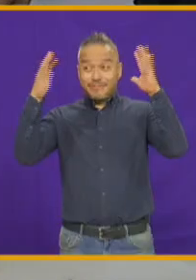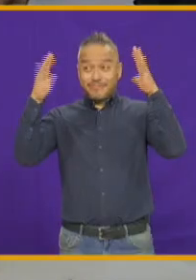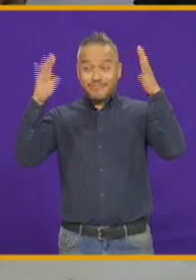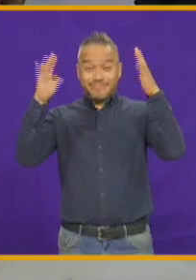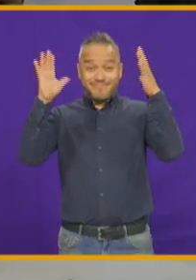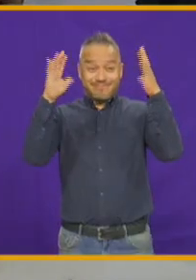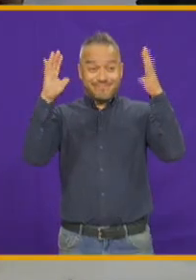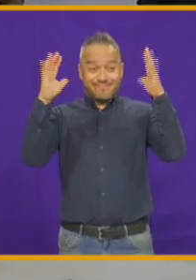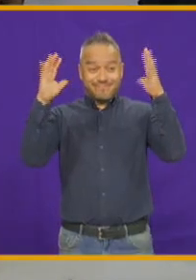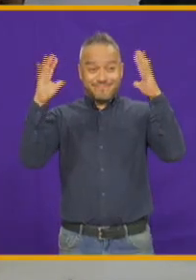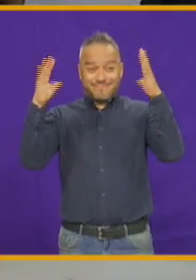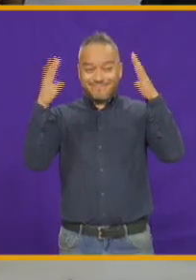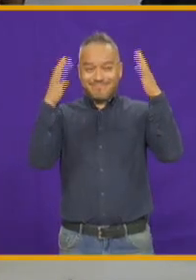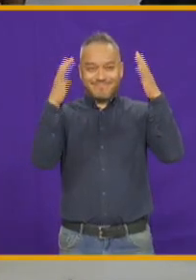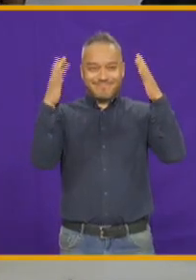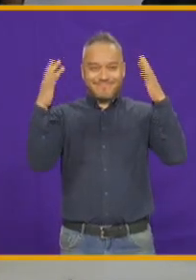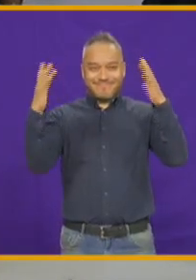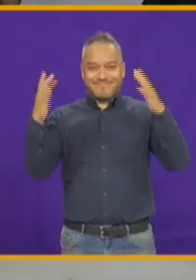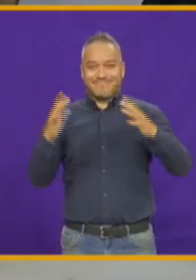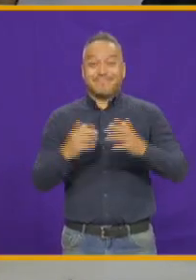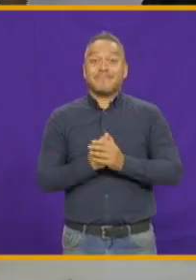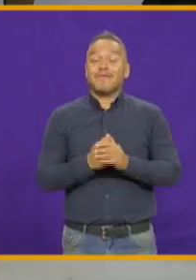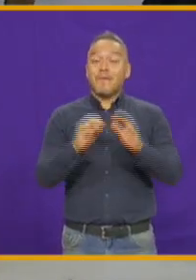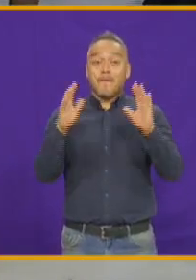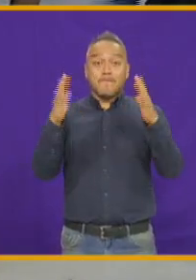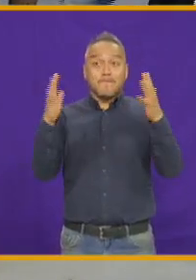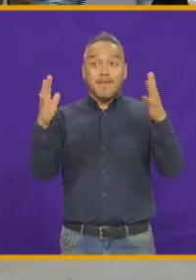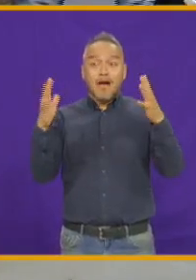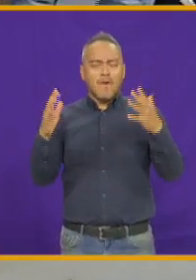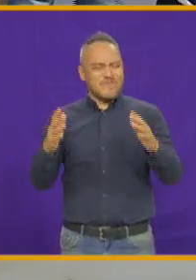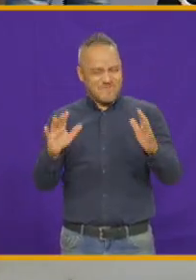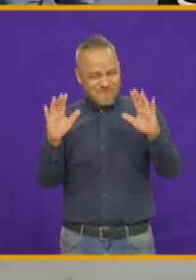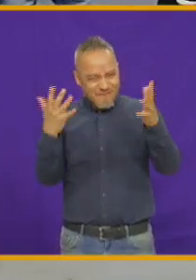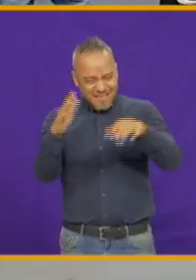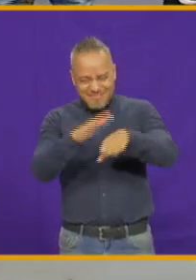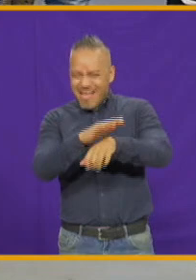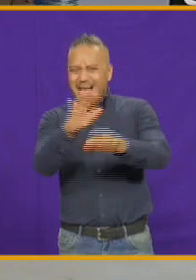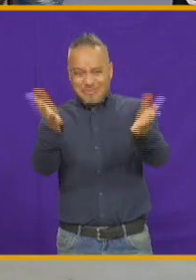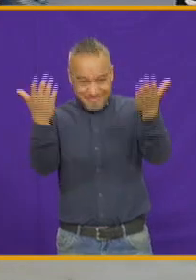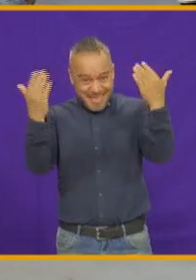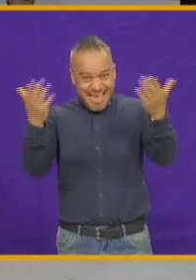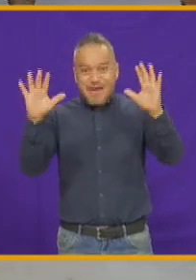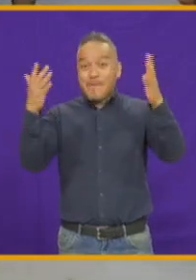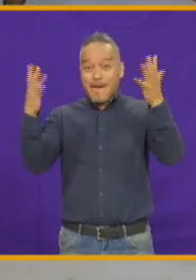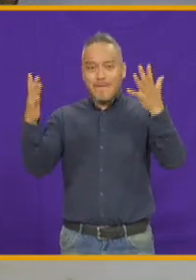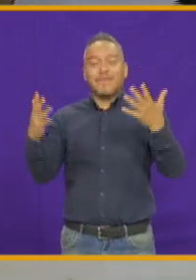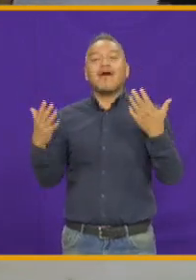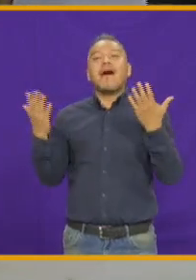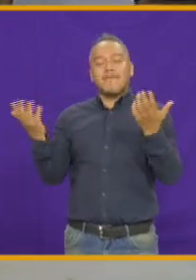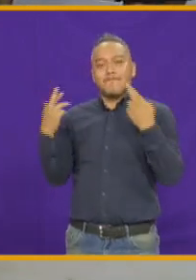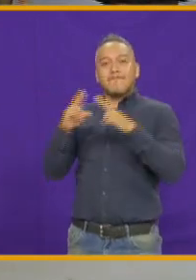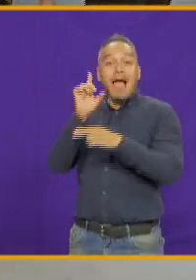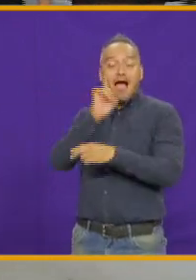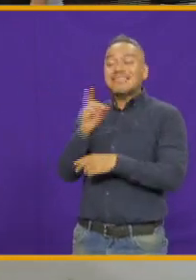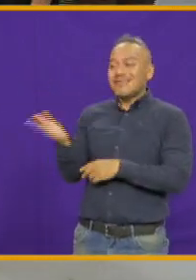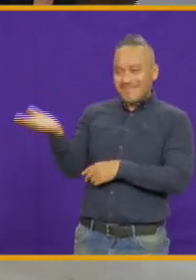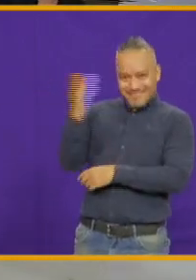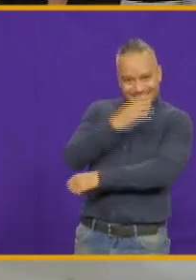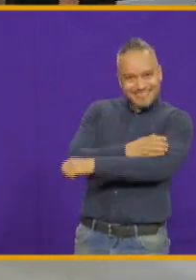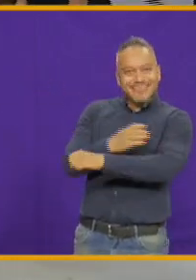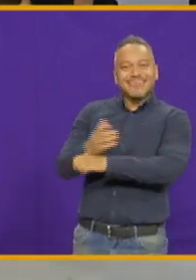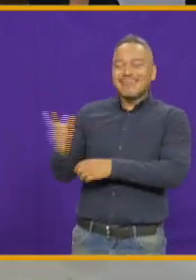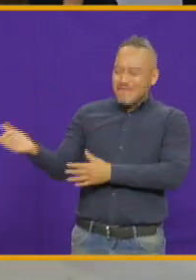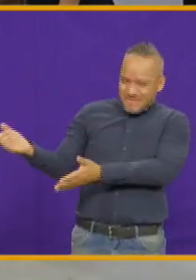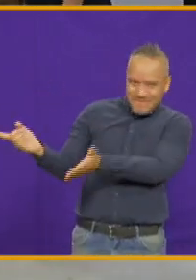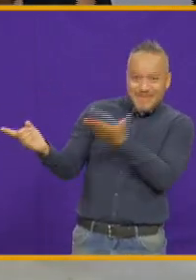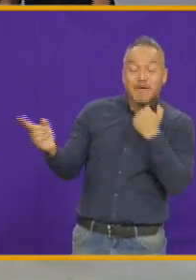bravo bravo bravo fuerte fuerte el aplauso por favor maestra Véngase para acá aplauso para la